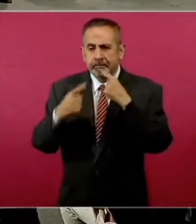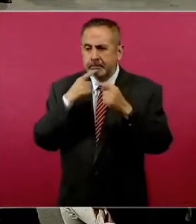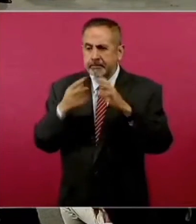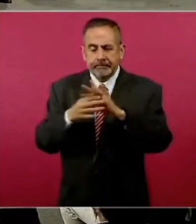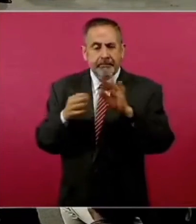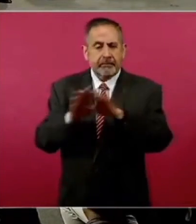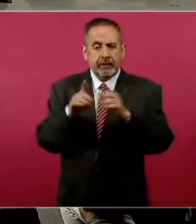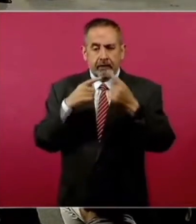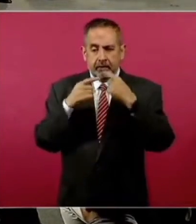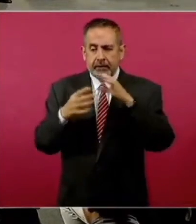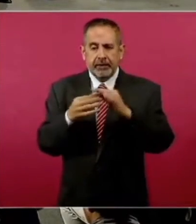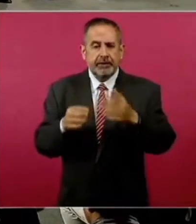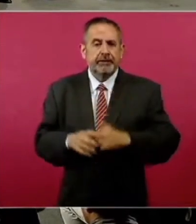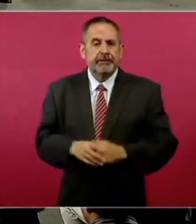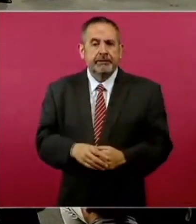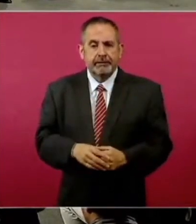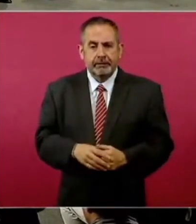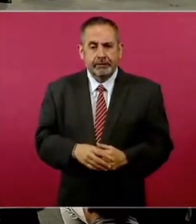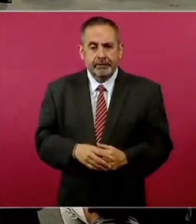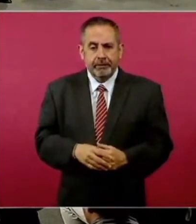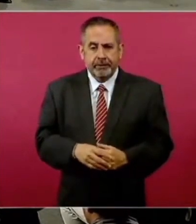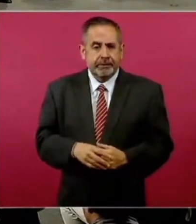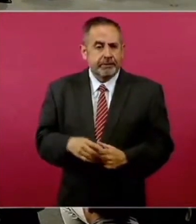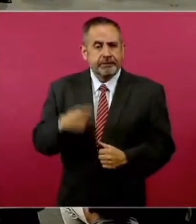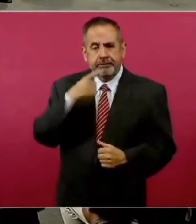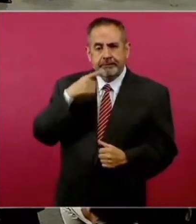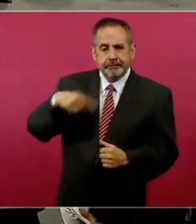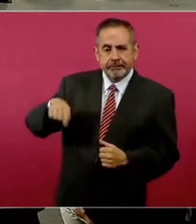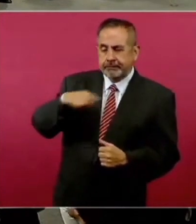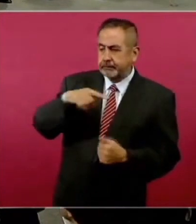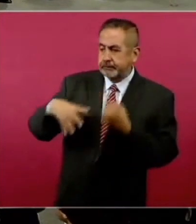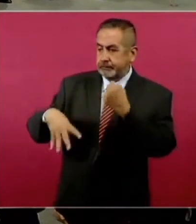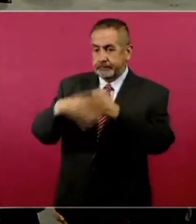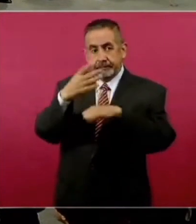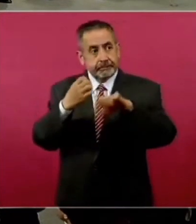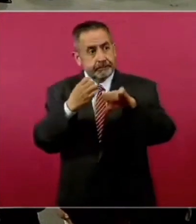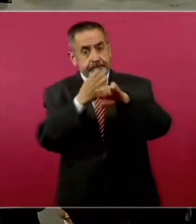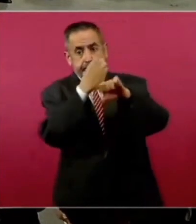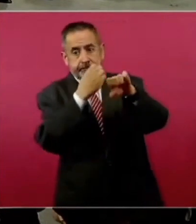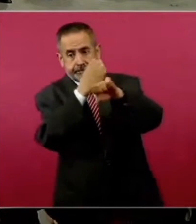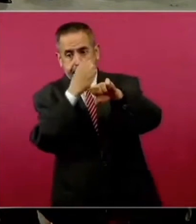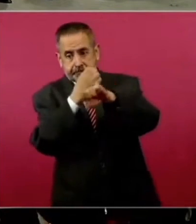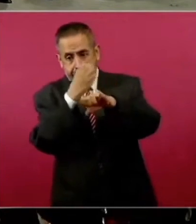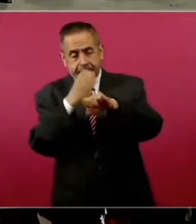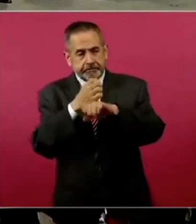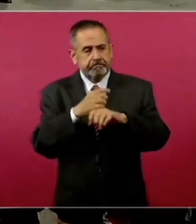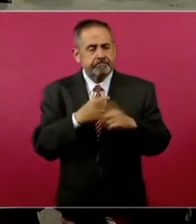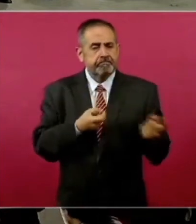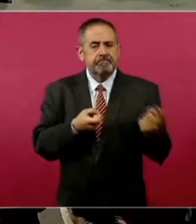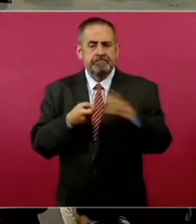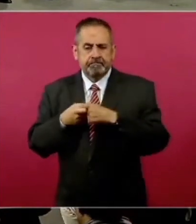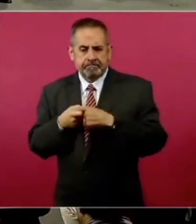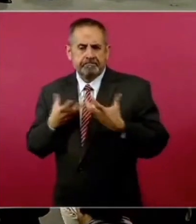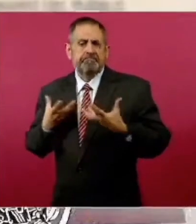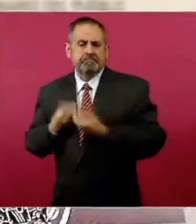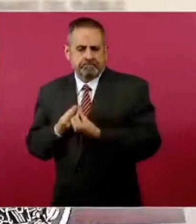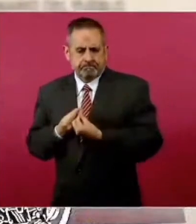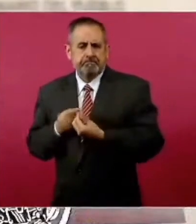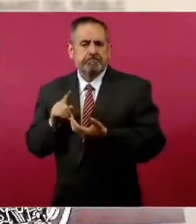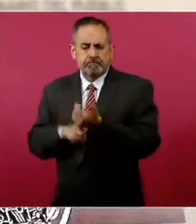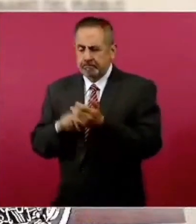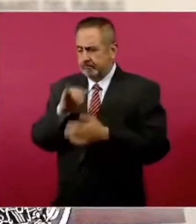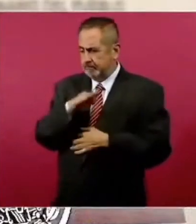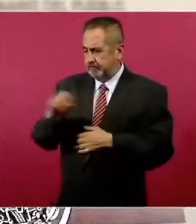los equipos electromecánicos en los catorce estados que han tomado la decisión de transferir sus hospitales al IMSS